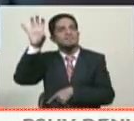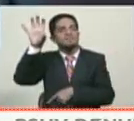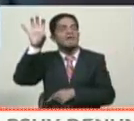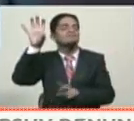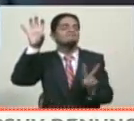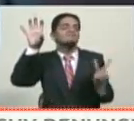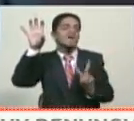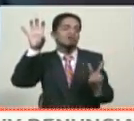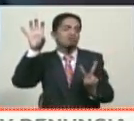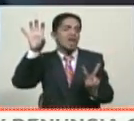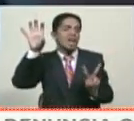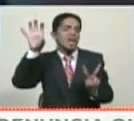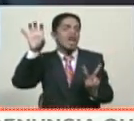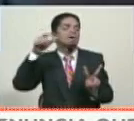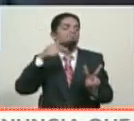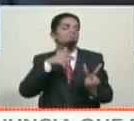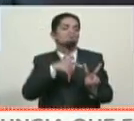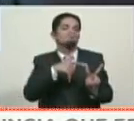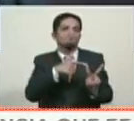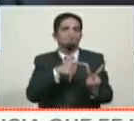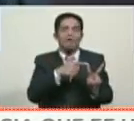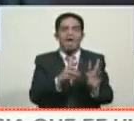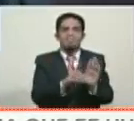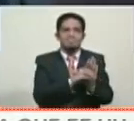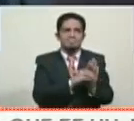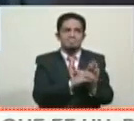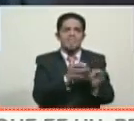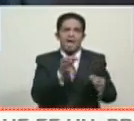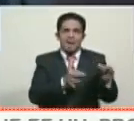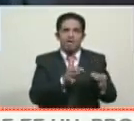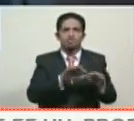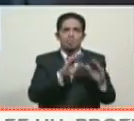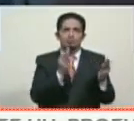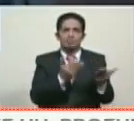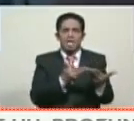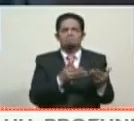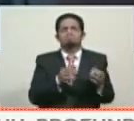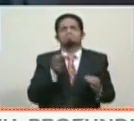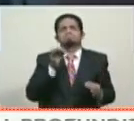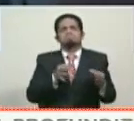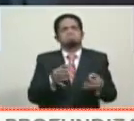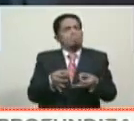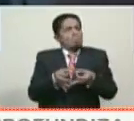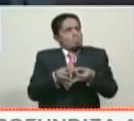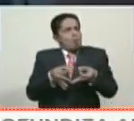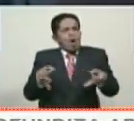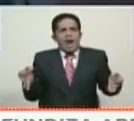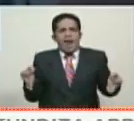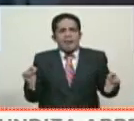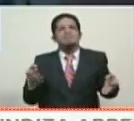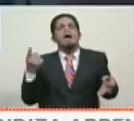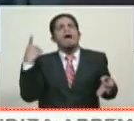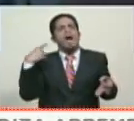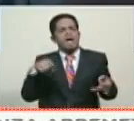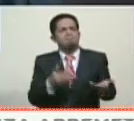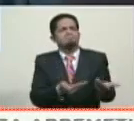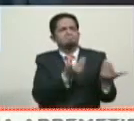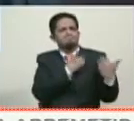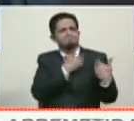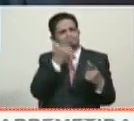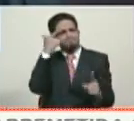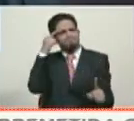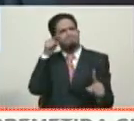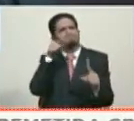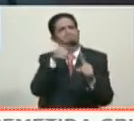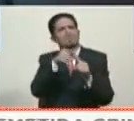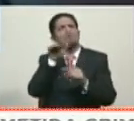actor estratégico en el geoderecho mundial, que está preparado con la moral de su pueblo para asumir los retos del futuro